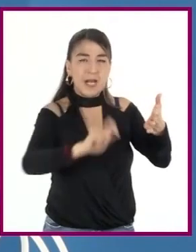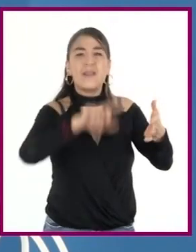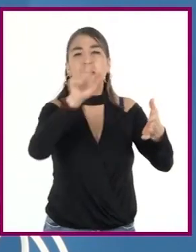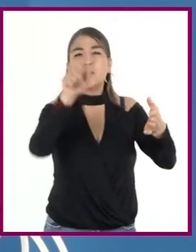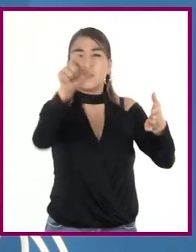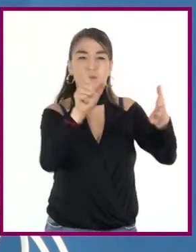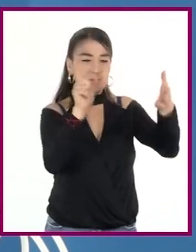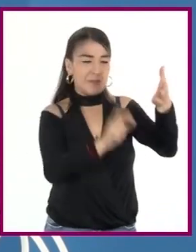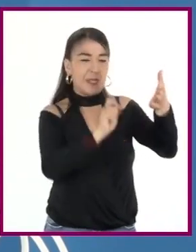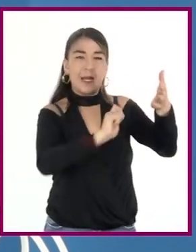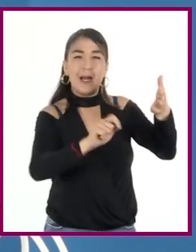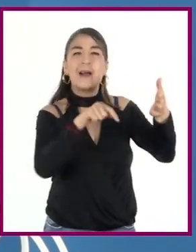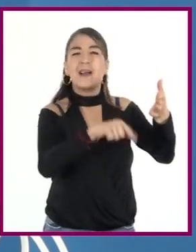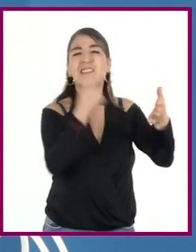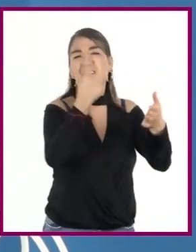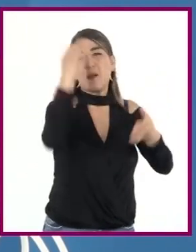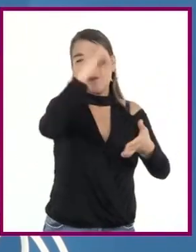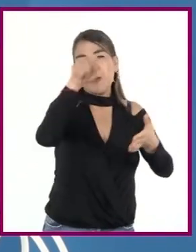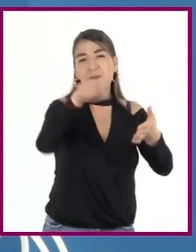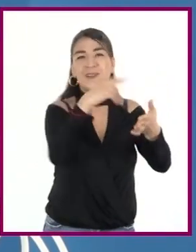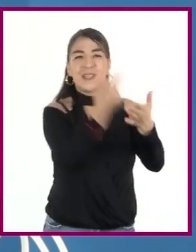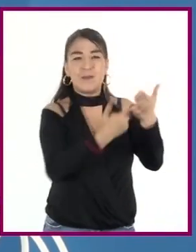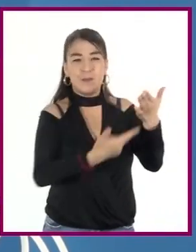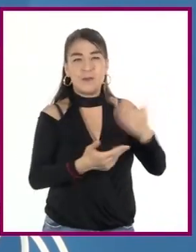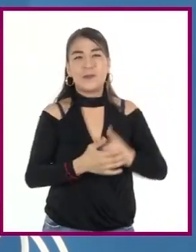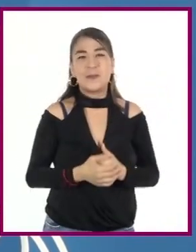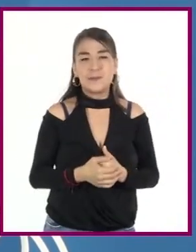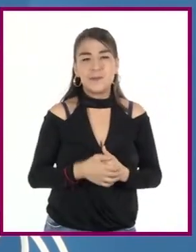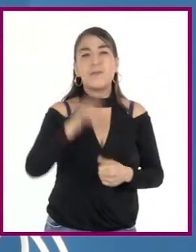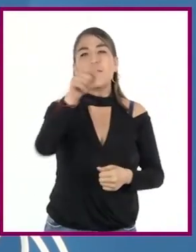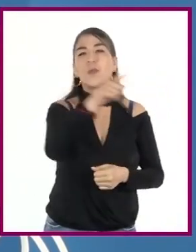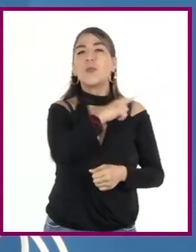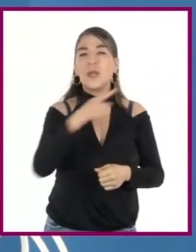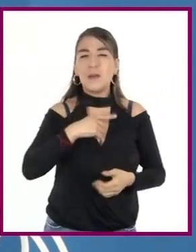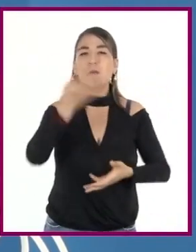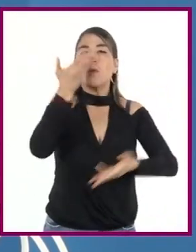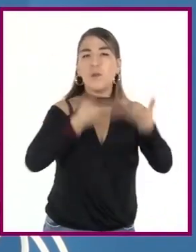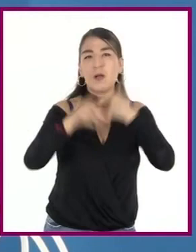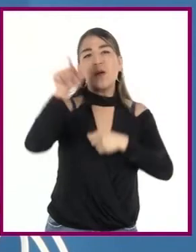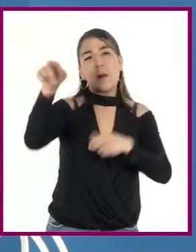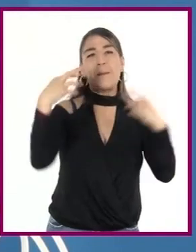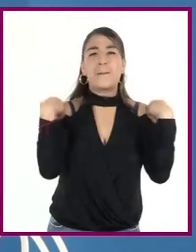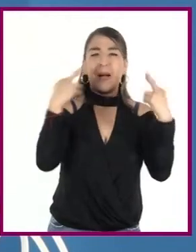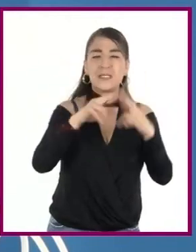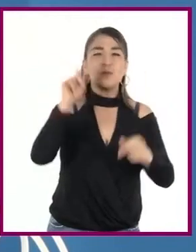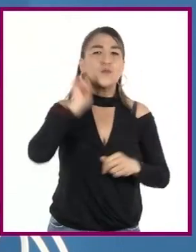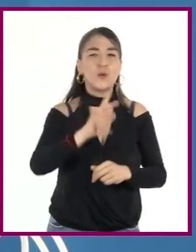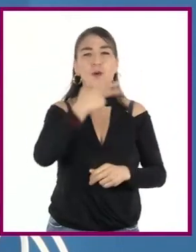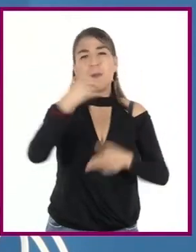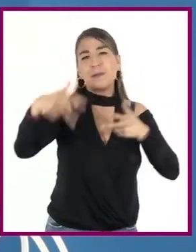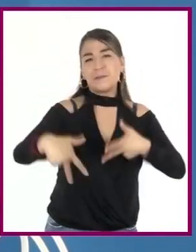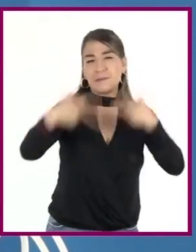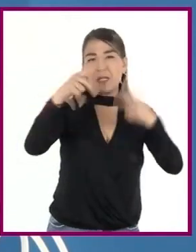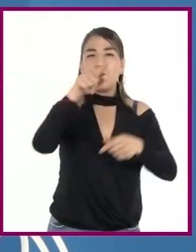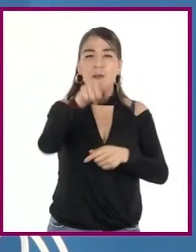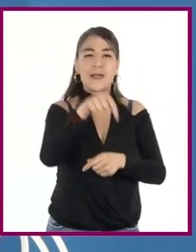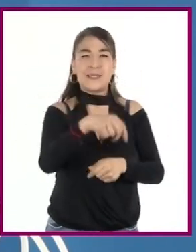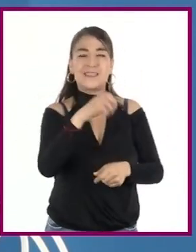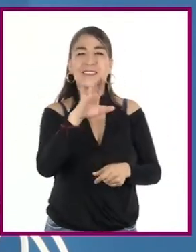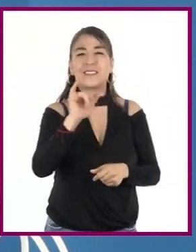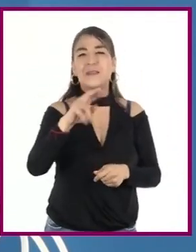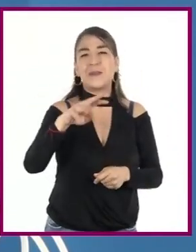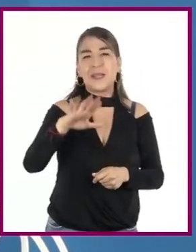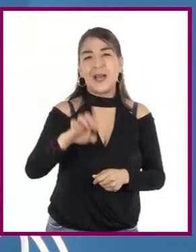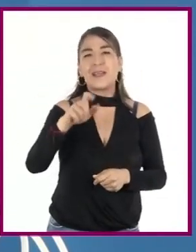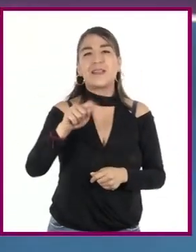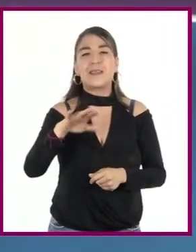la interpretación del mismo. Recuerda compartirlo con tu profesora o profesor de la asignatura de Formación Cívica